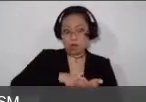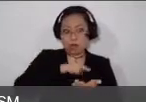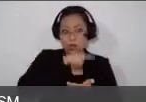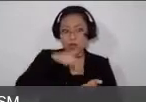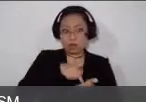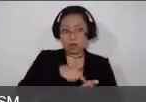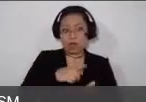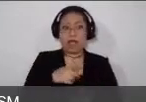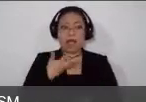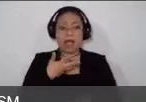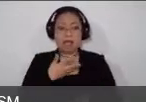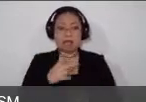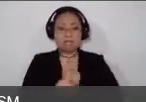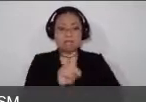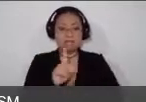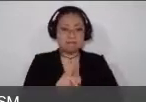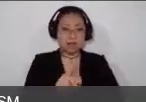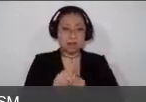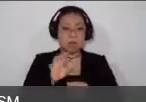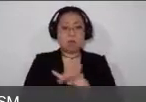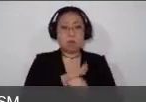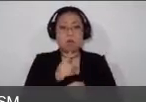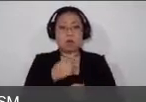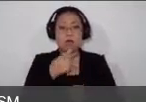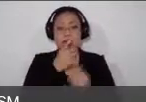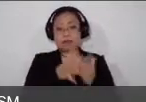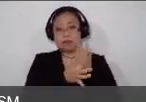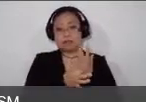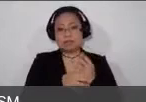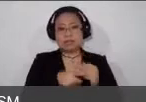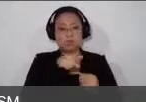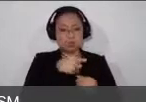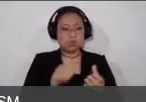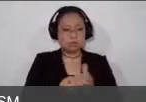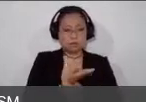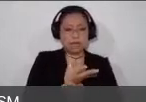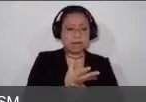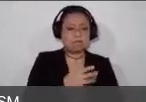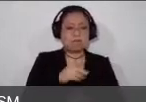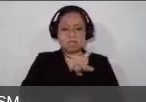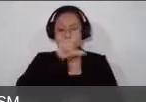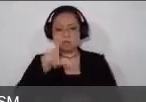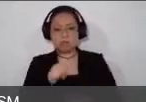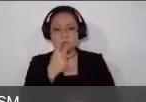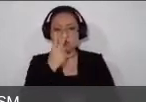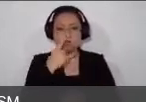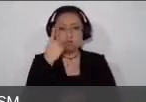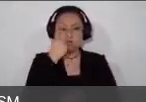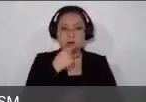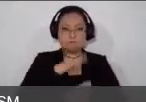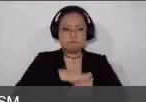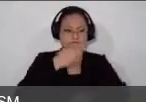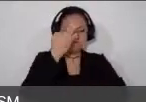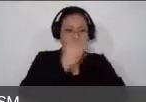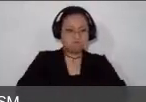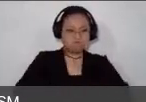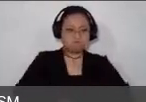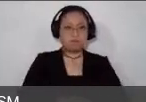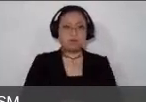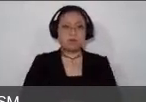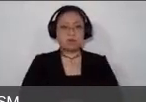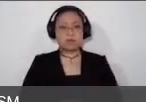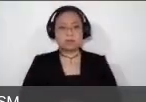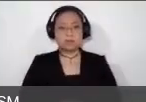pues como dos horas más tarde que cualquier otros servicios o cualquier otro quirófano entonces